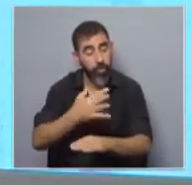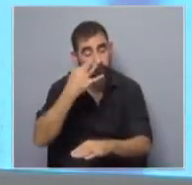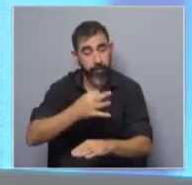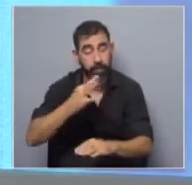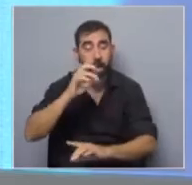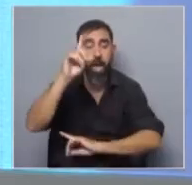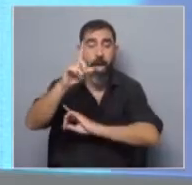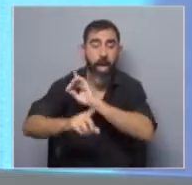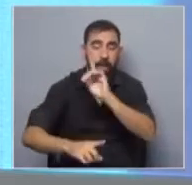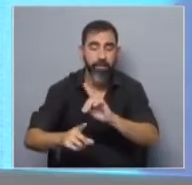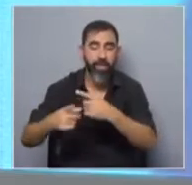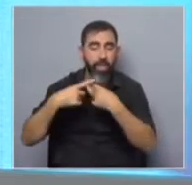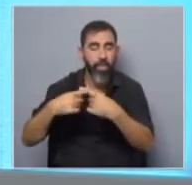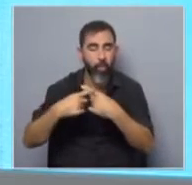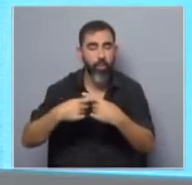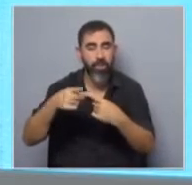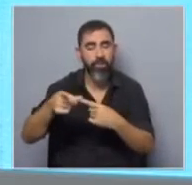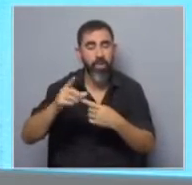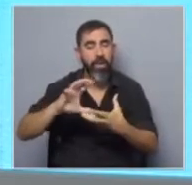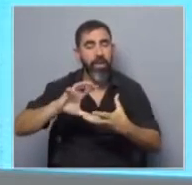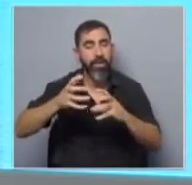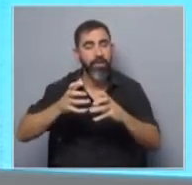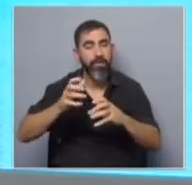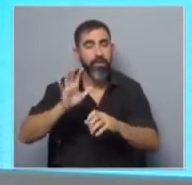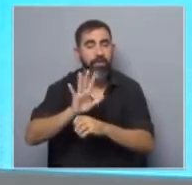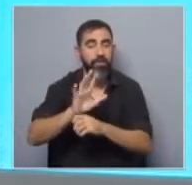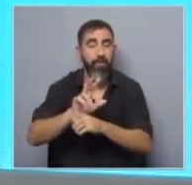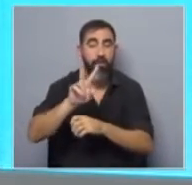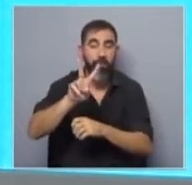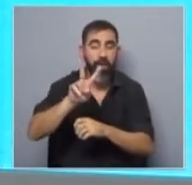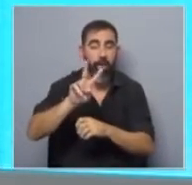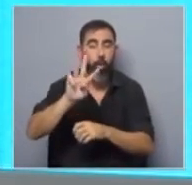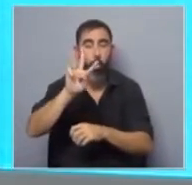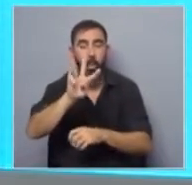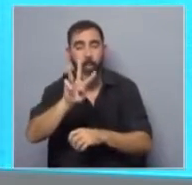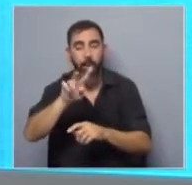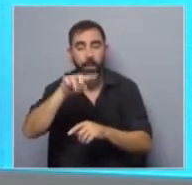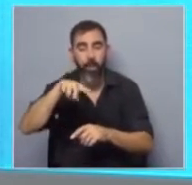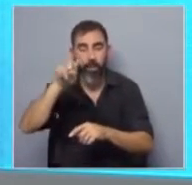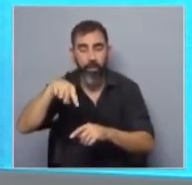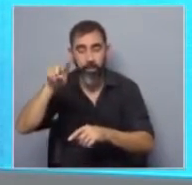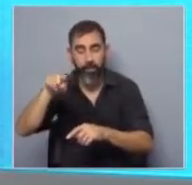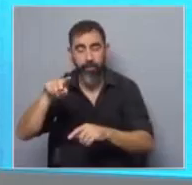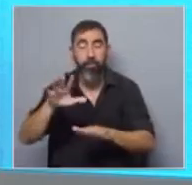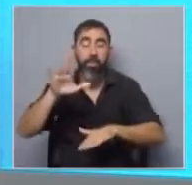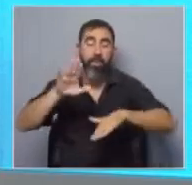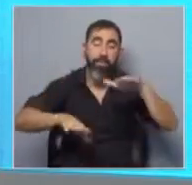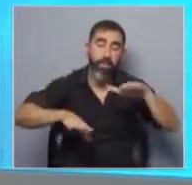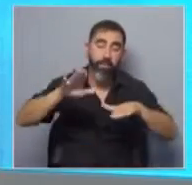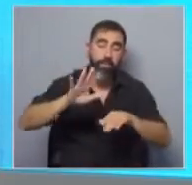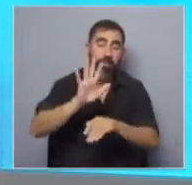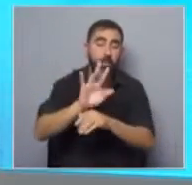veces se discutía si la crisis tenía forma de V o de W o cómo era, y yo creo que bueno, que ha sido como una